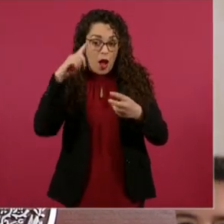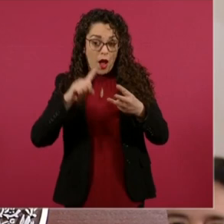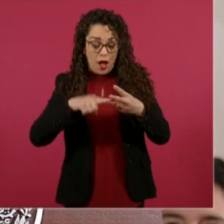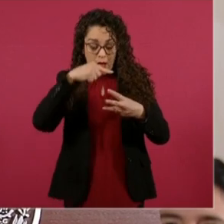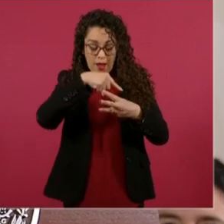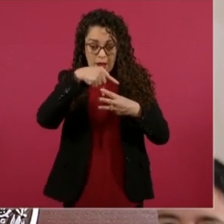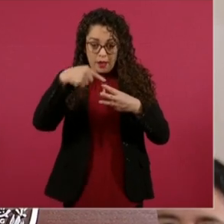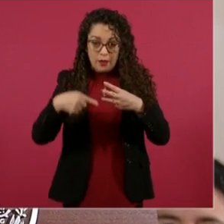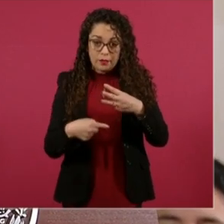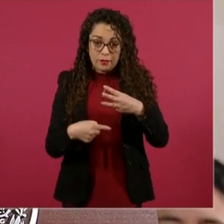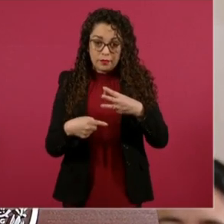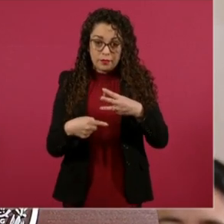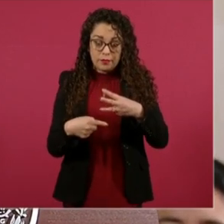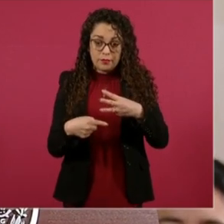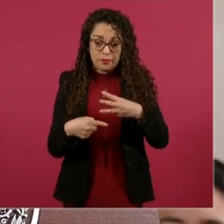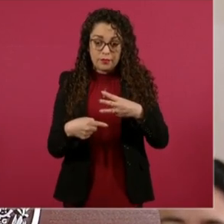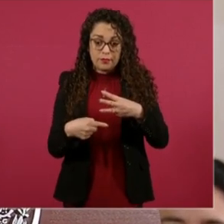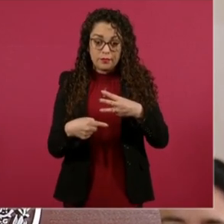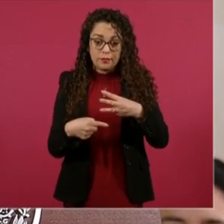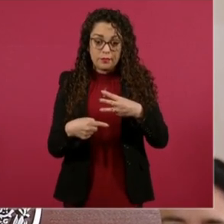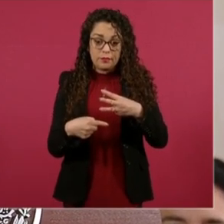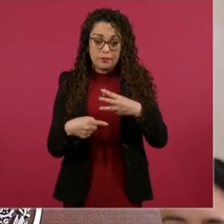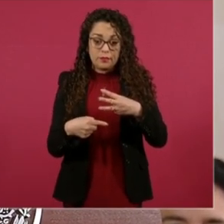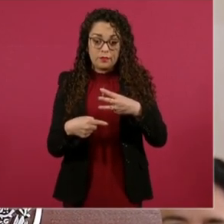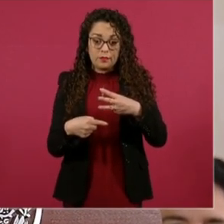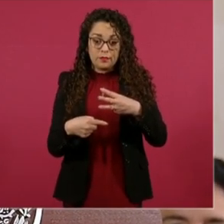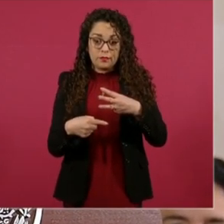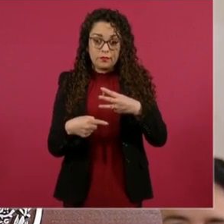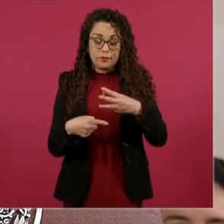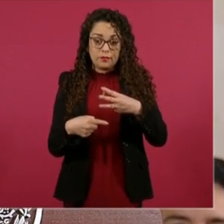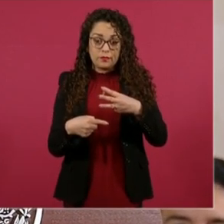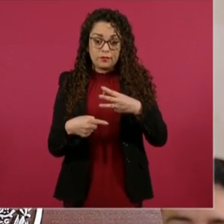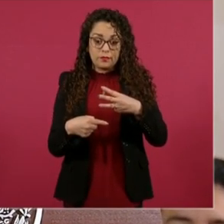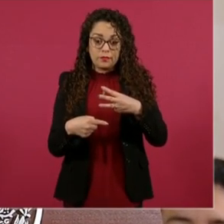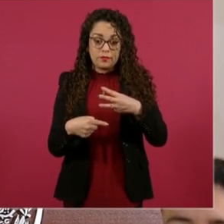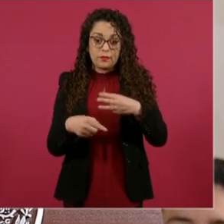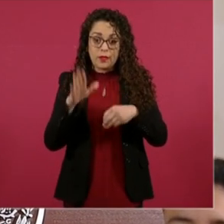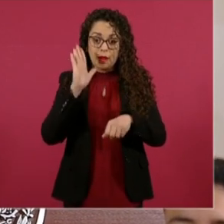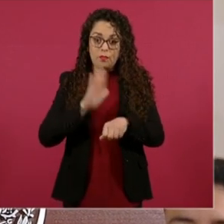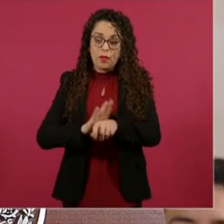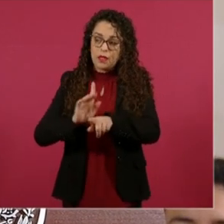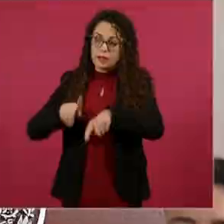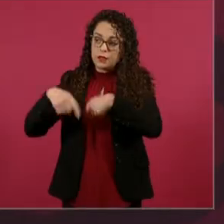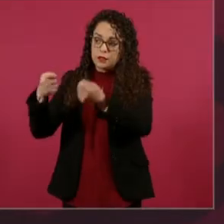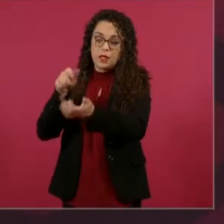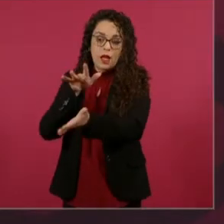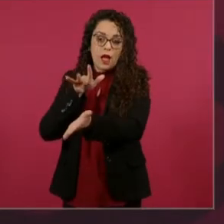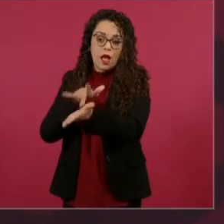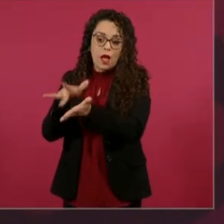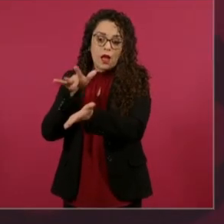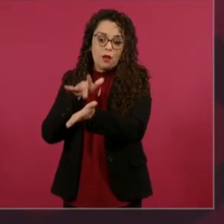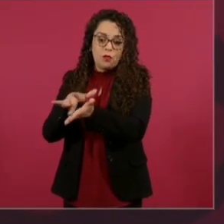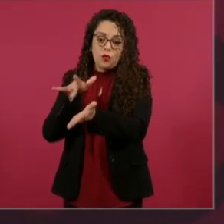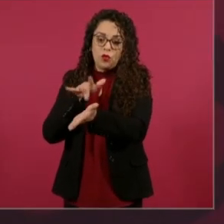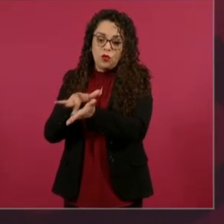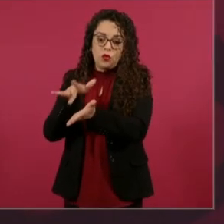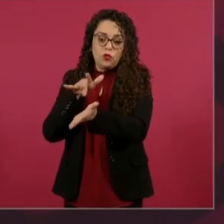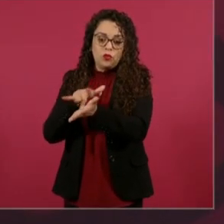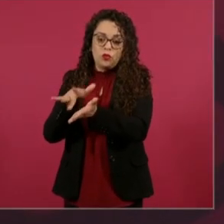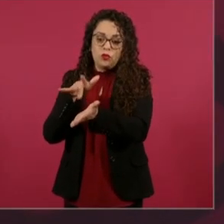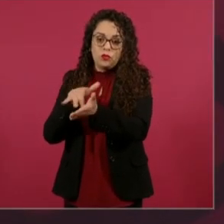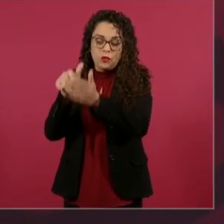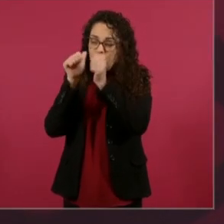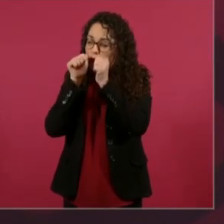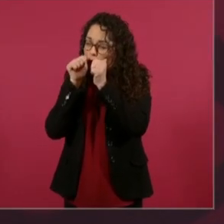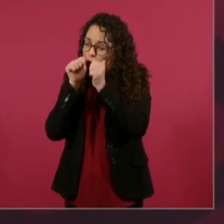estados que más apoyo está recibiendo, donde más se está